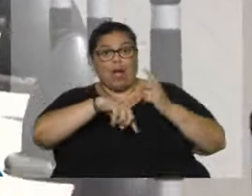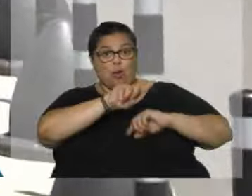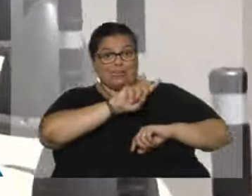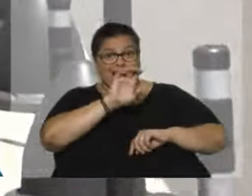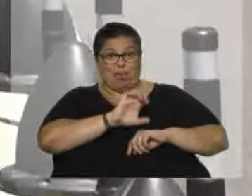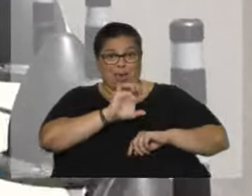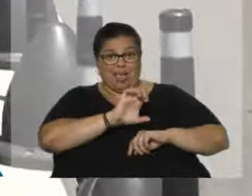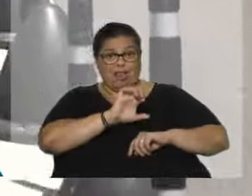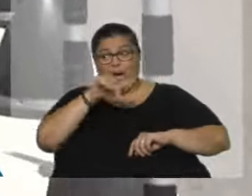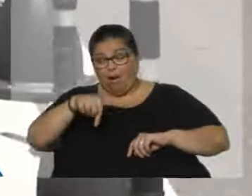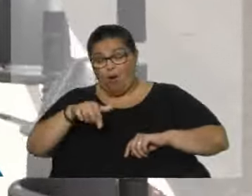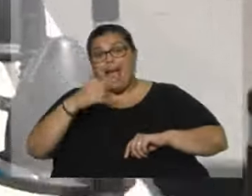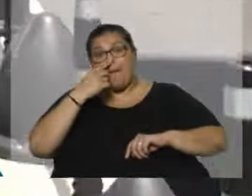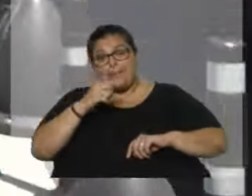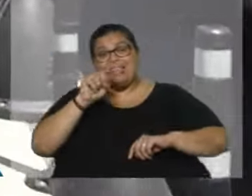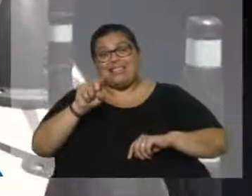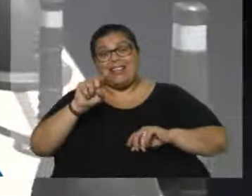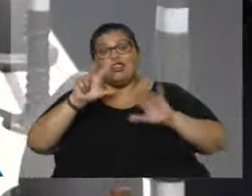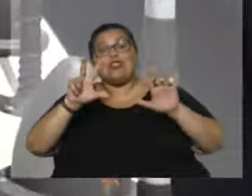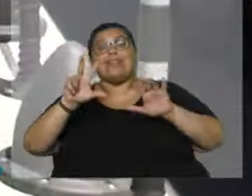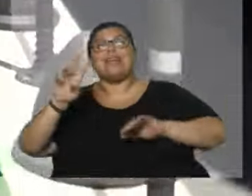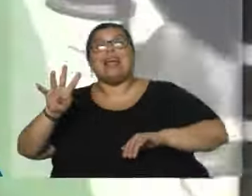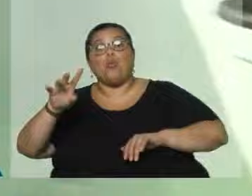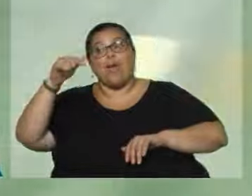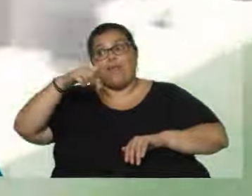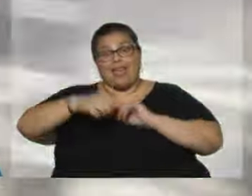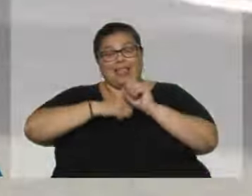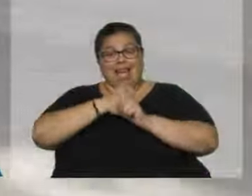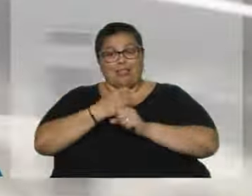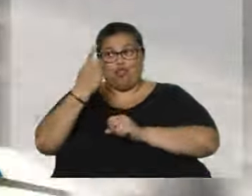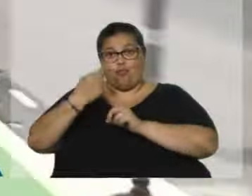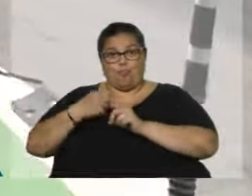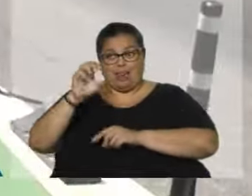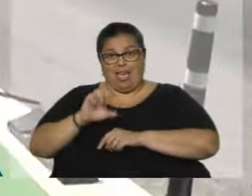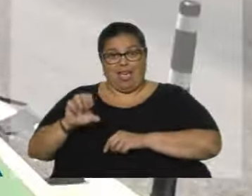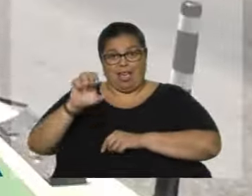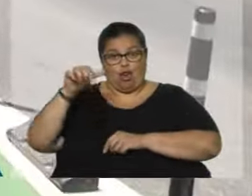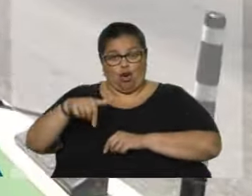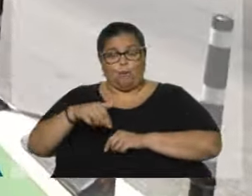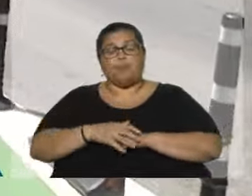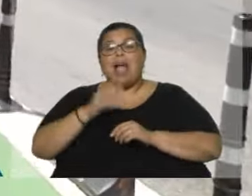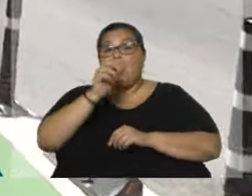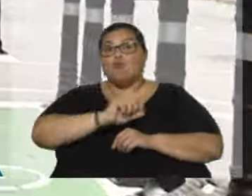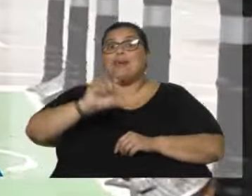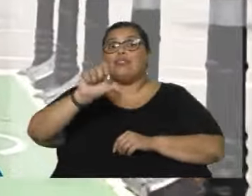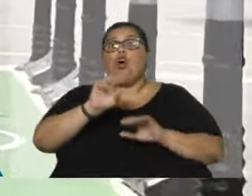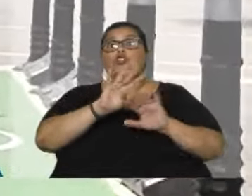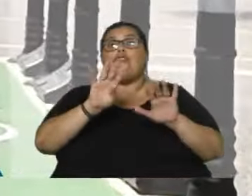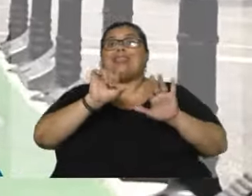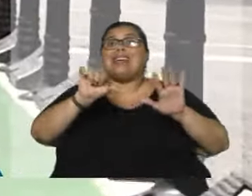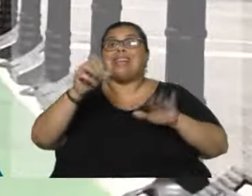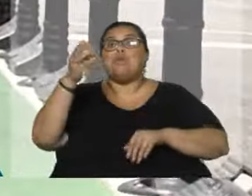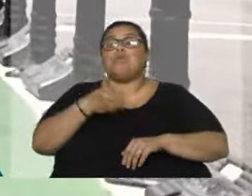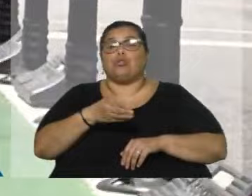a 1189 en el primer mes de este año aumentando en un 96 el uso de